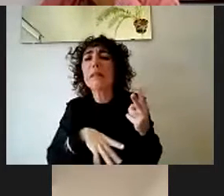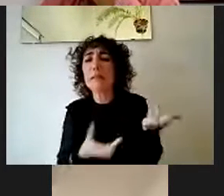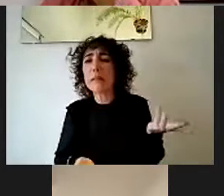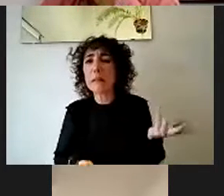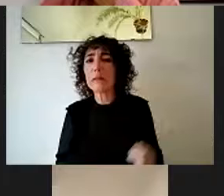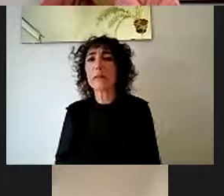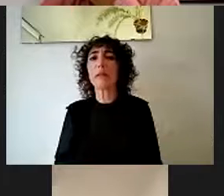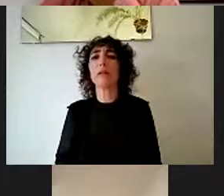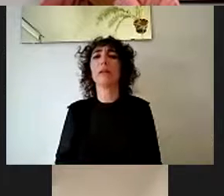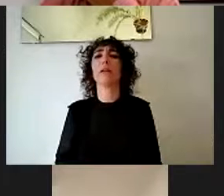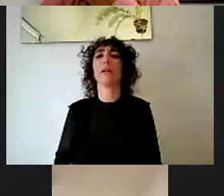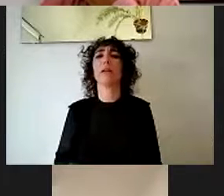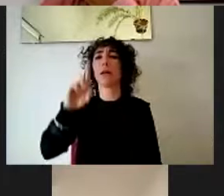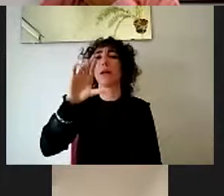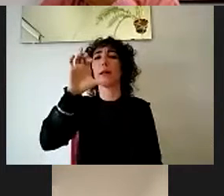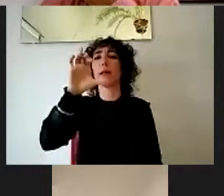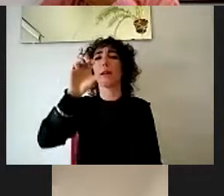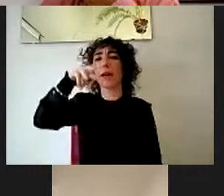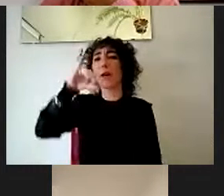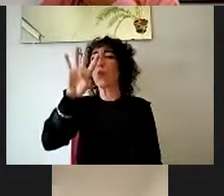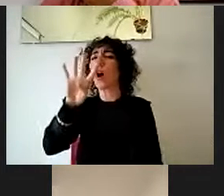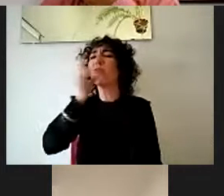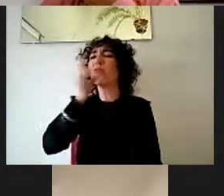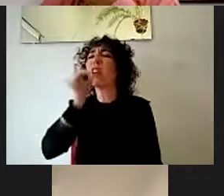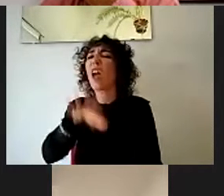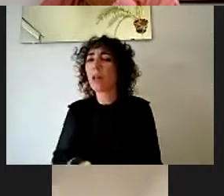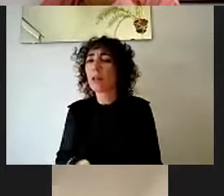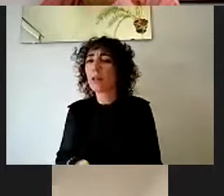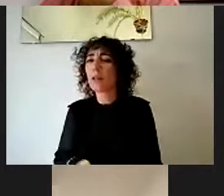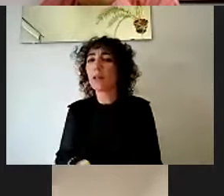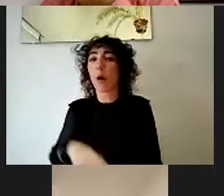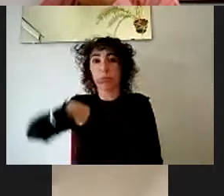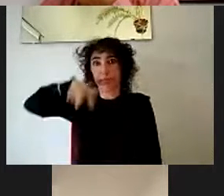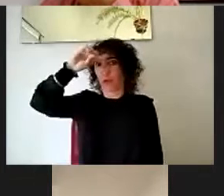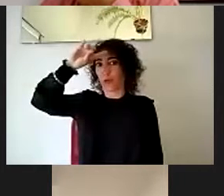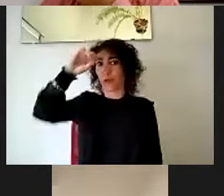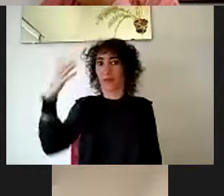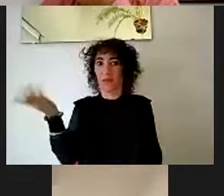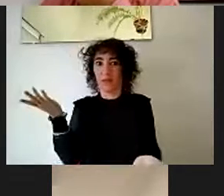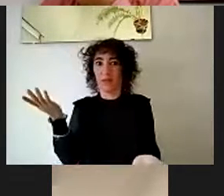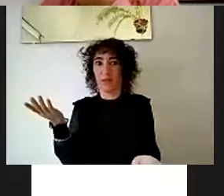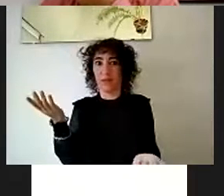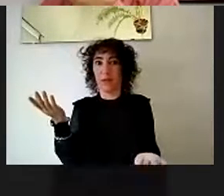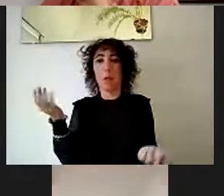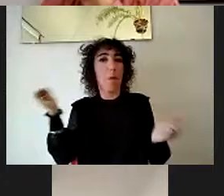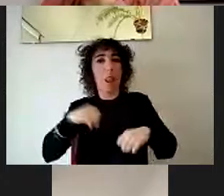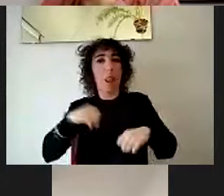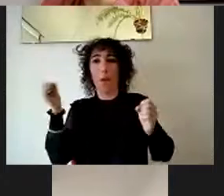Vale, ¿y Redmi 4 quién es? Pues no sé. Vale, pues